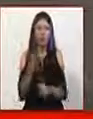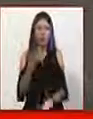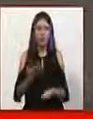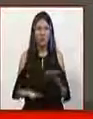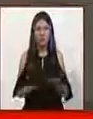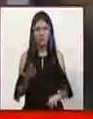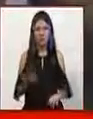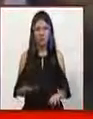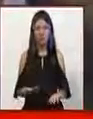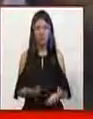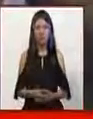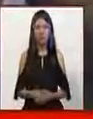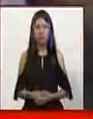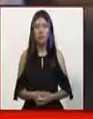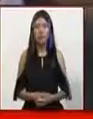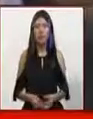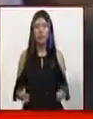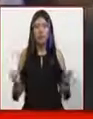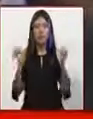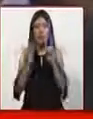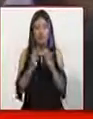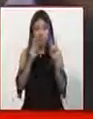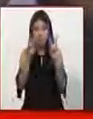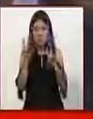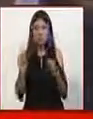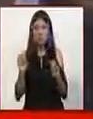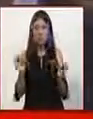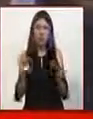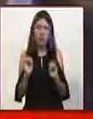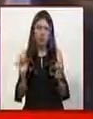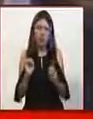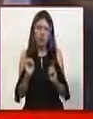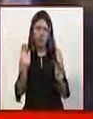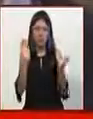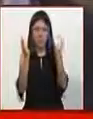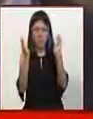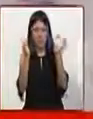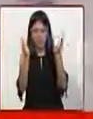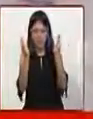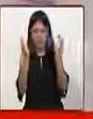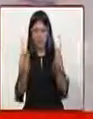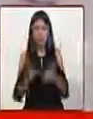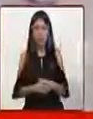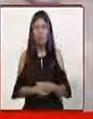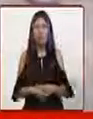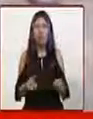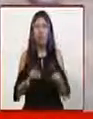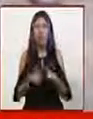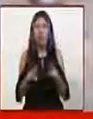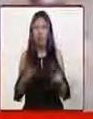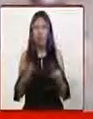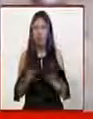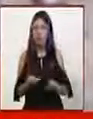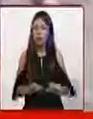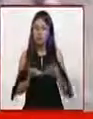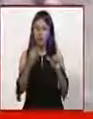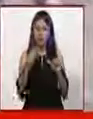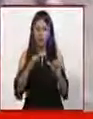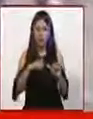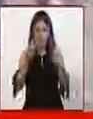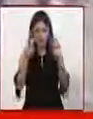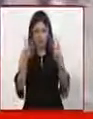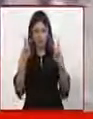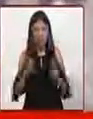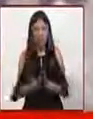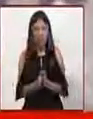COVID-19. Al parecer no hay ningún contacto directo que represente riesgo, pero como le digo, estamos ampliando